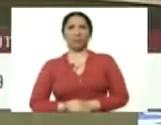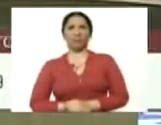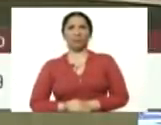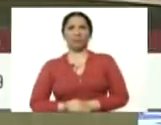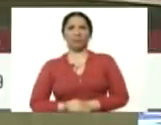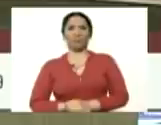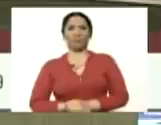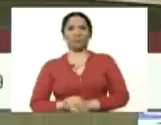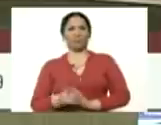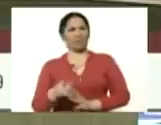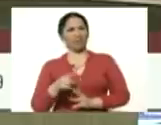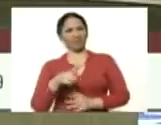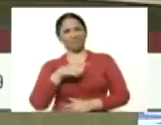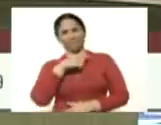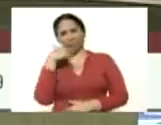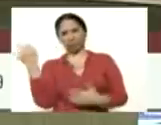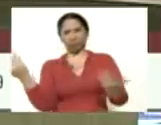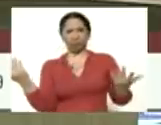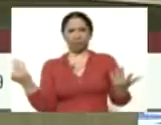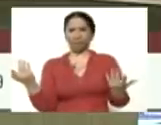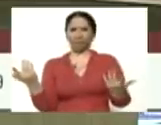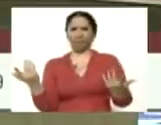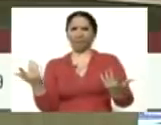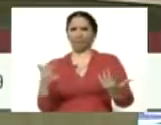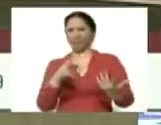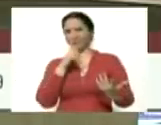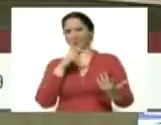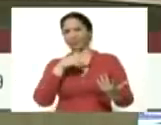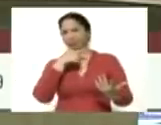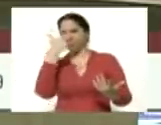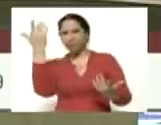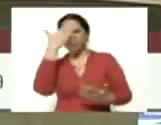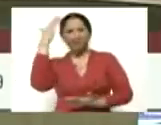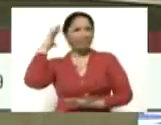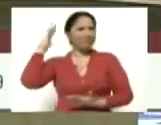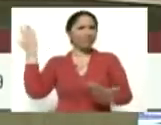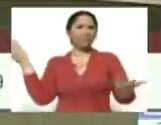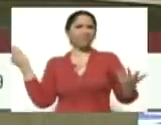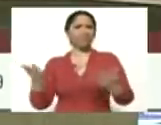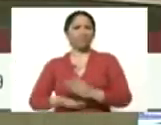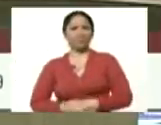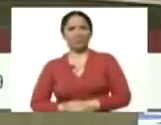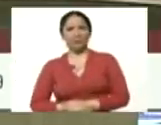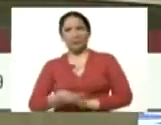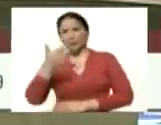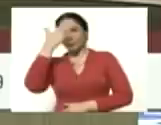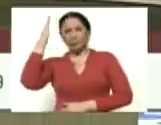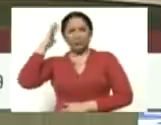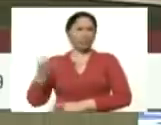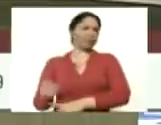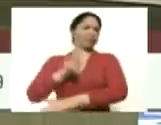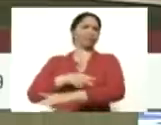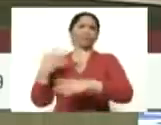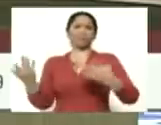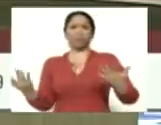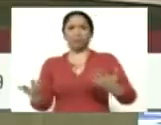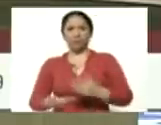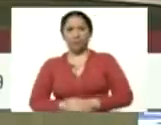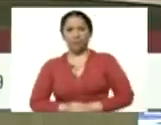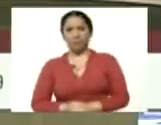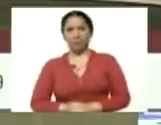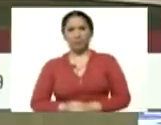Es tan bárbaro, es tan cínico, es tan hipócrita, es